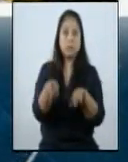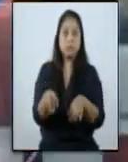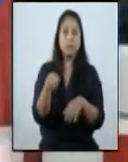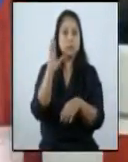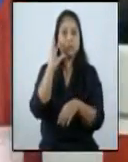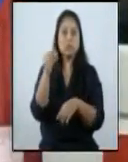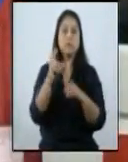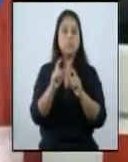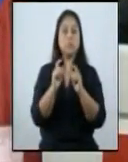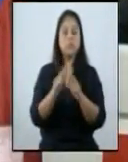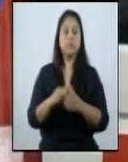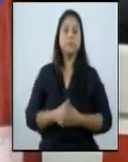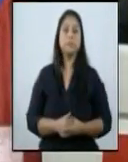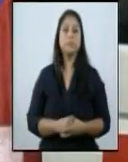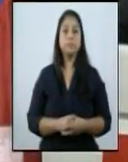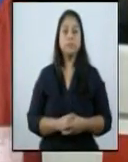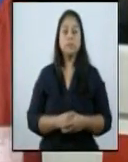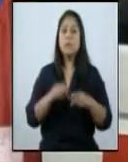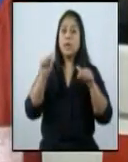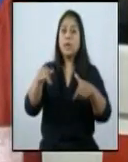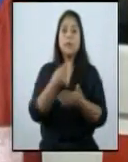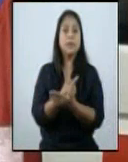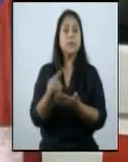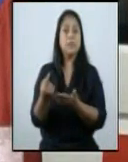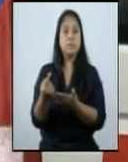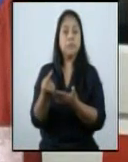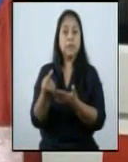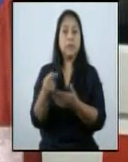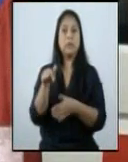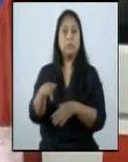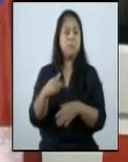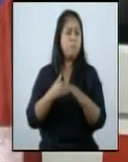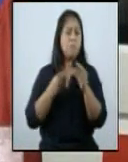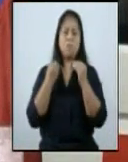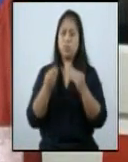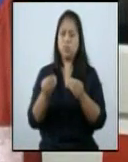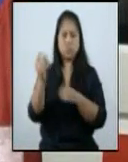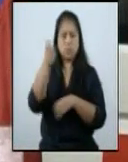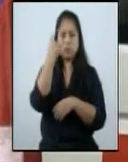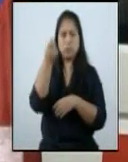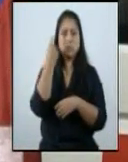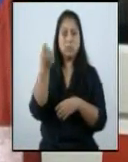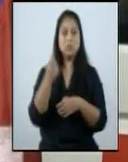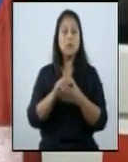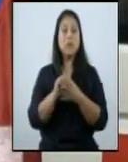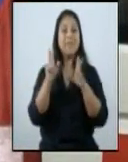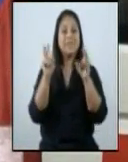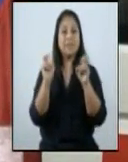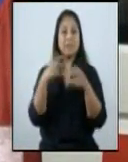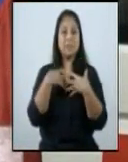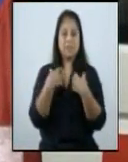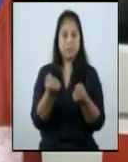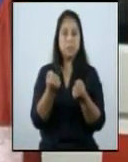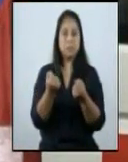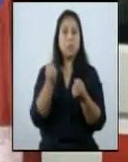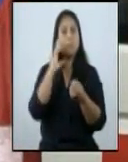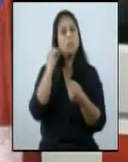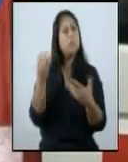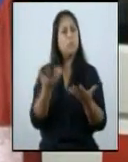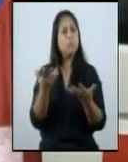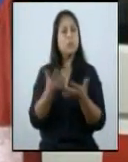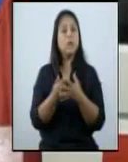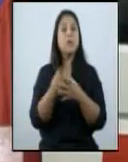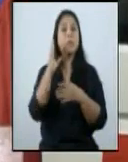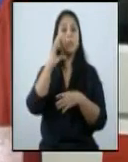cuidando. Esta semana va a ser una semana de mucho trabajo en el tema de salud, porque